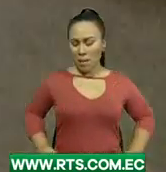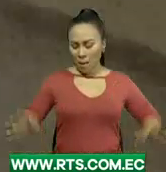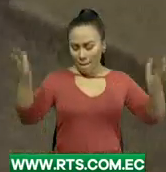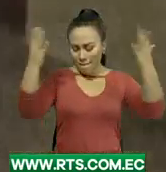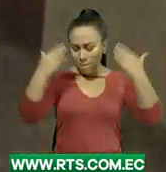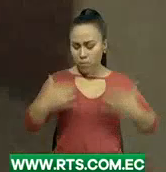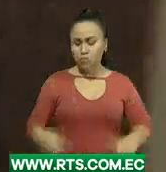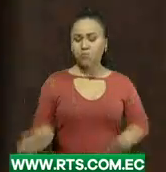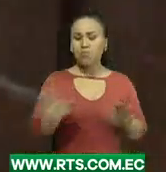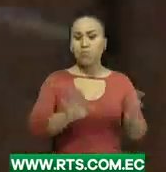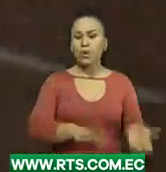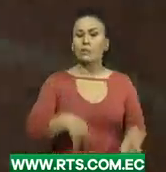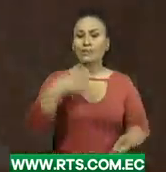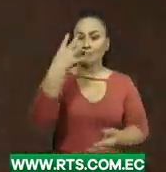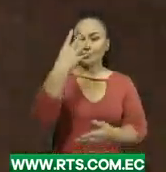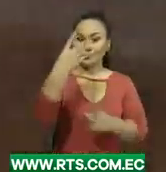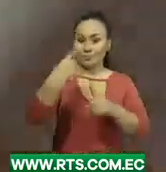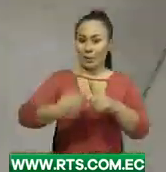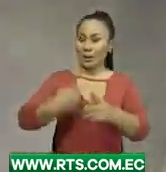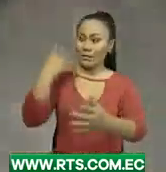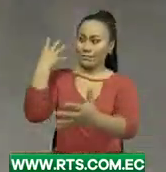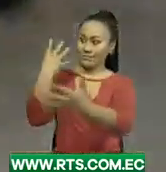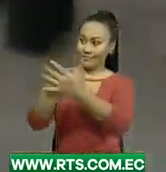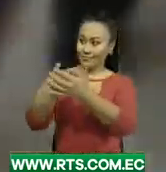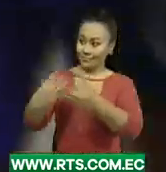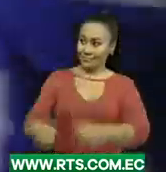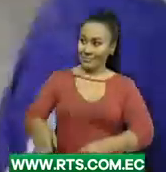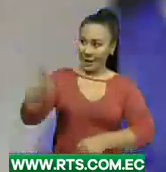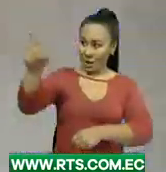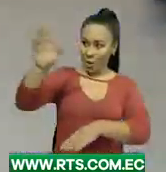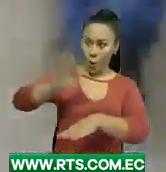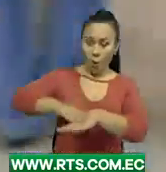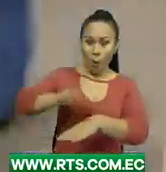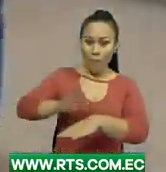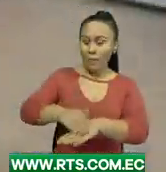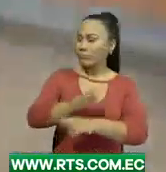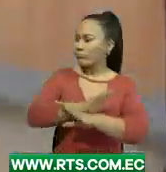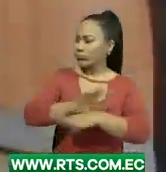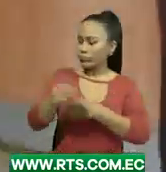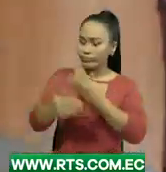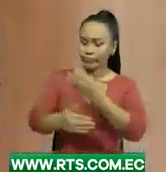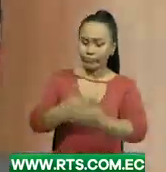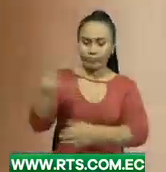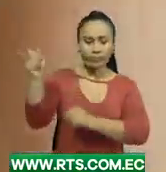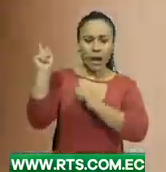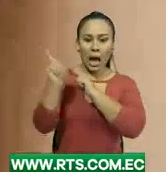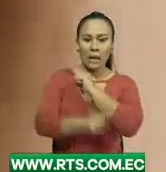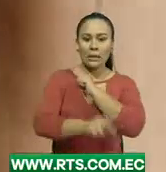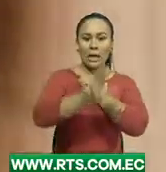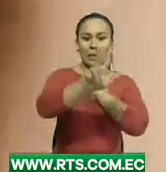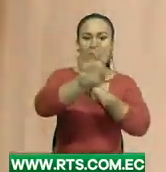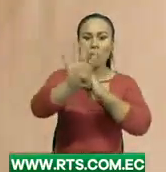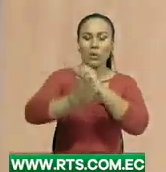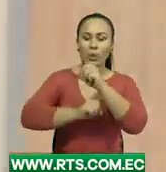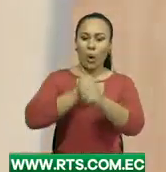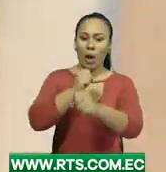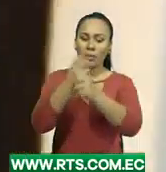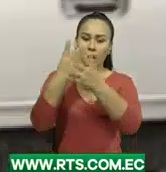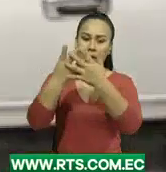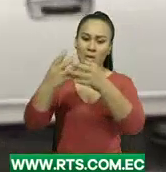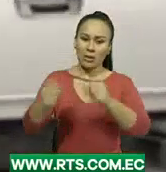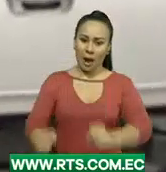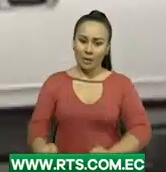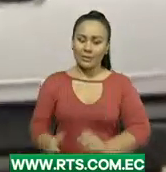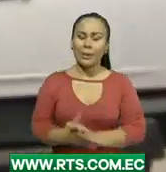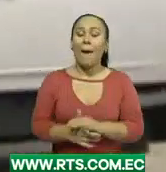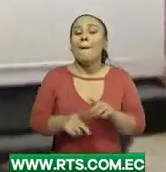Cuatro meses después capturaron al autor de los disparos. Tras el respectivo proceso lo sentenciaron a 34 años de prisión.